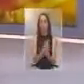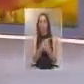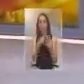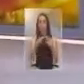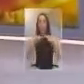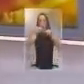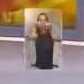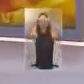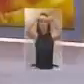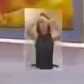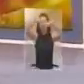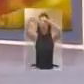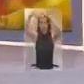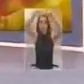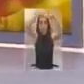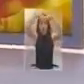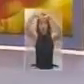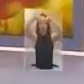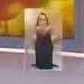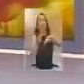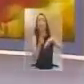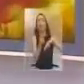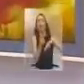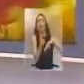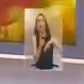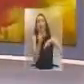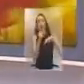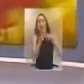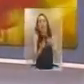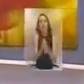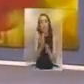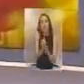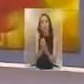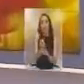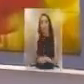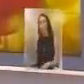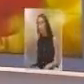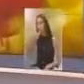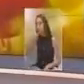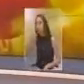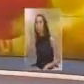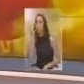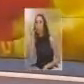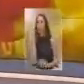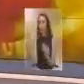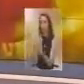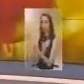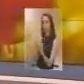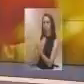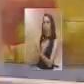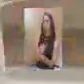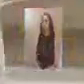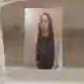de drones, el favorito de esta Navidad. ¿Cuánto cuestan y qué novedades traen este año? Francisca Sepúlveda nos va a orientar.